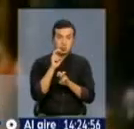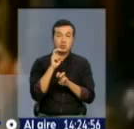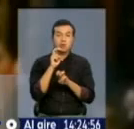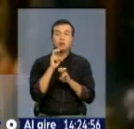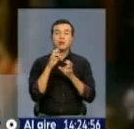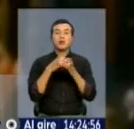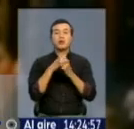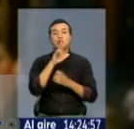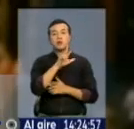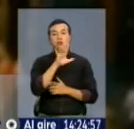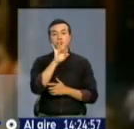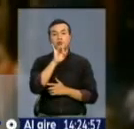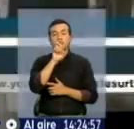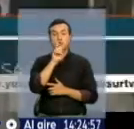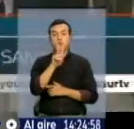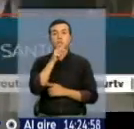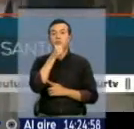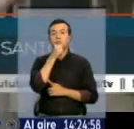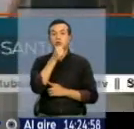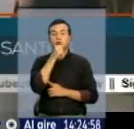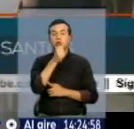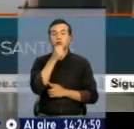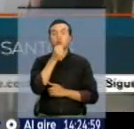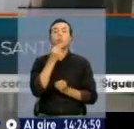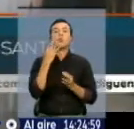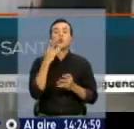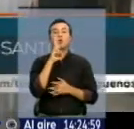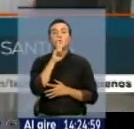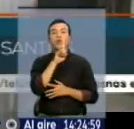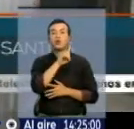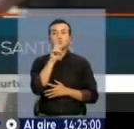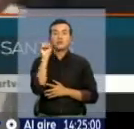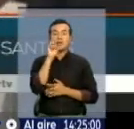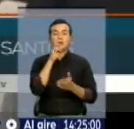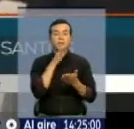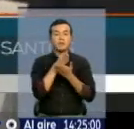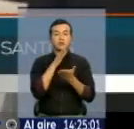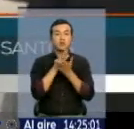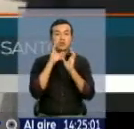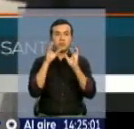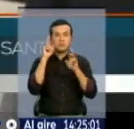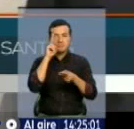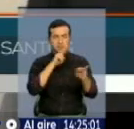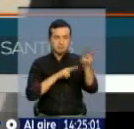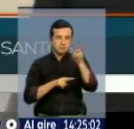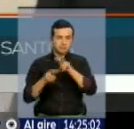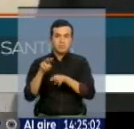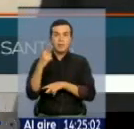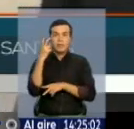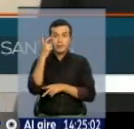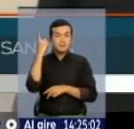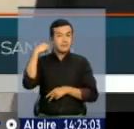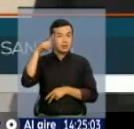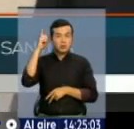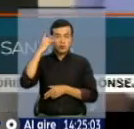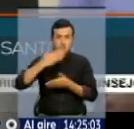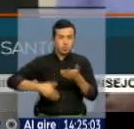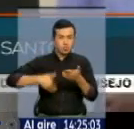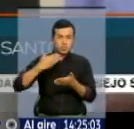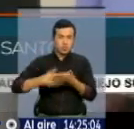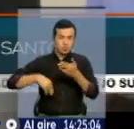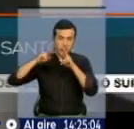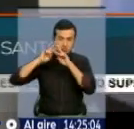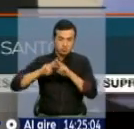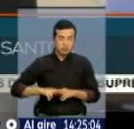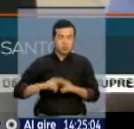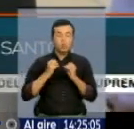integra a 382 periodistas de casi 100 medios de comunicación que analizaron 13 millones de documentos y